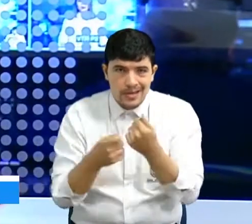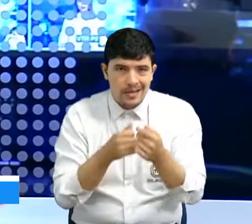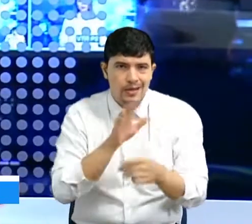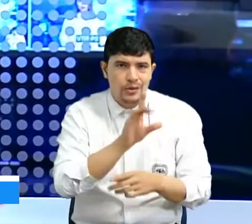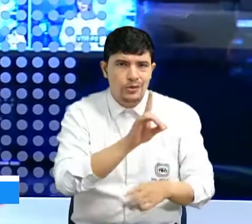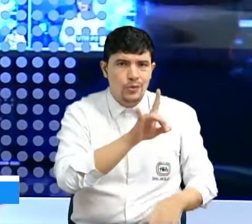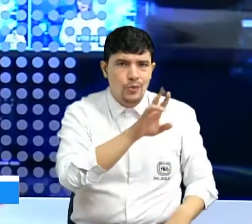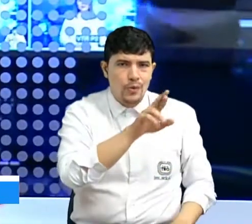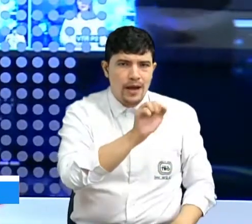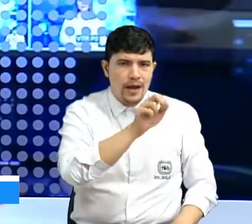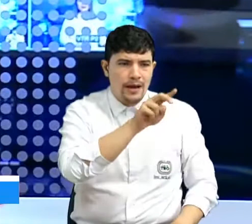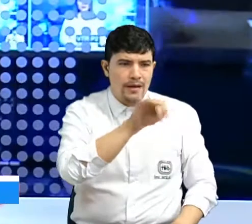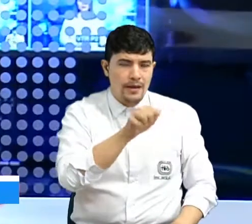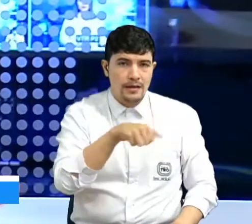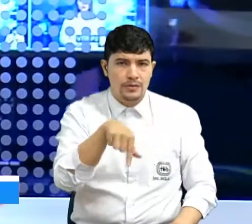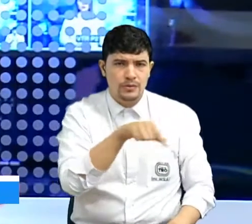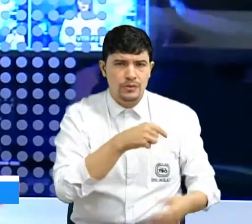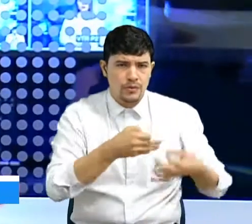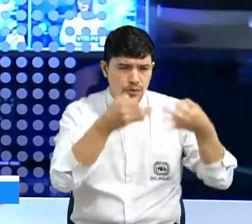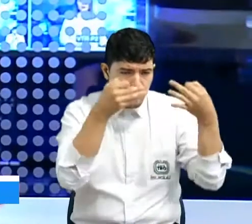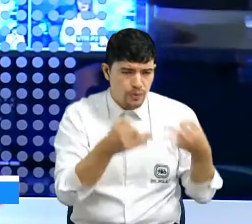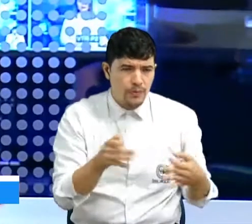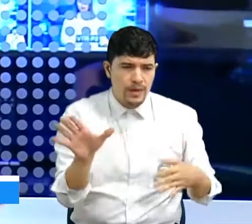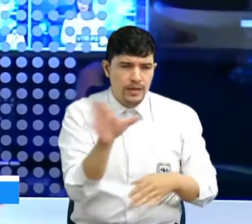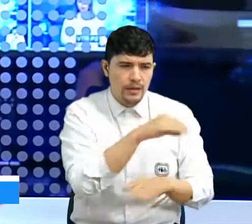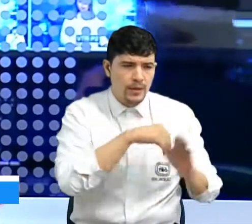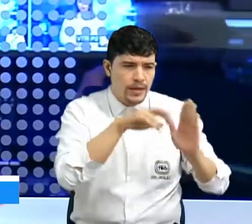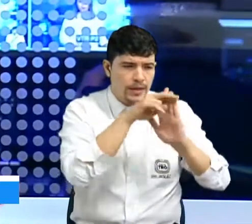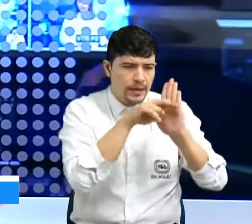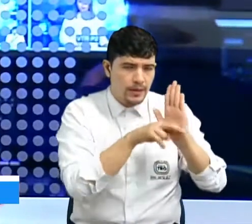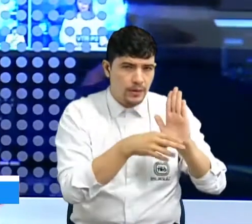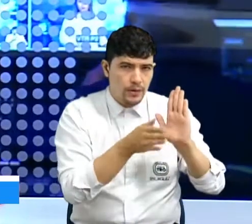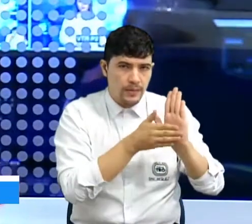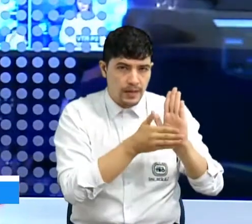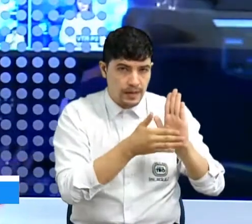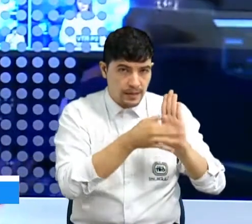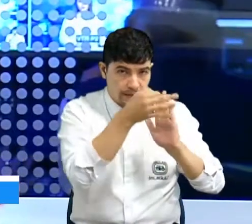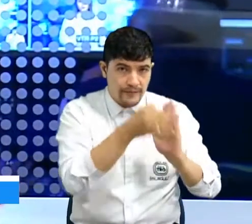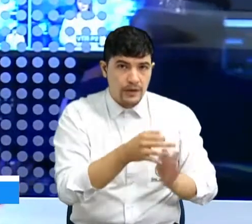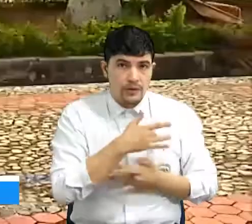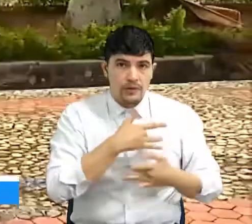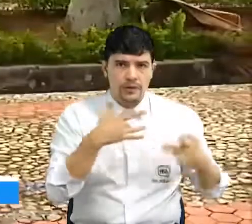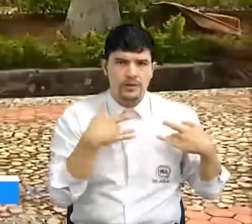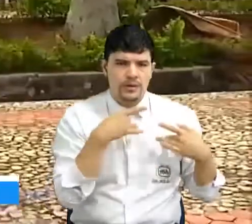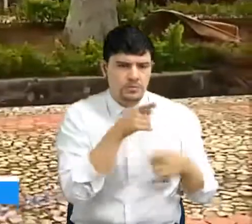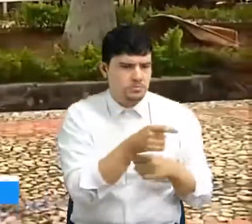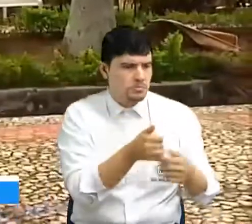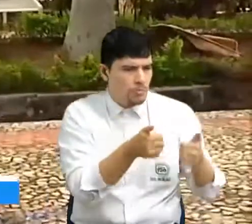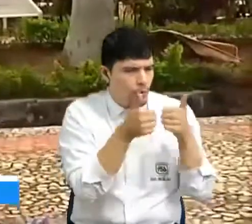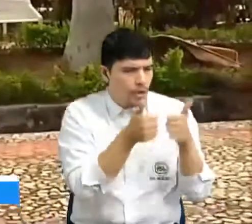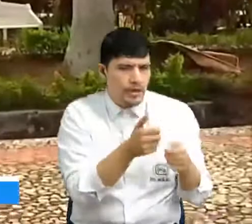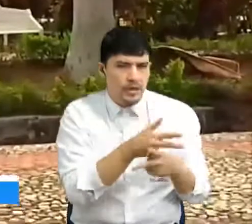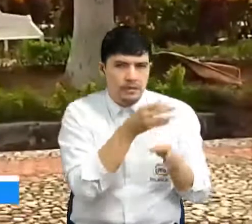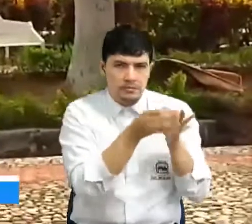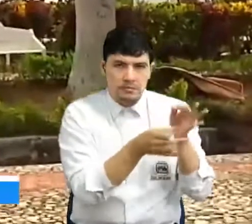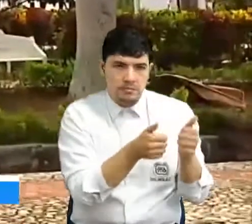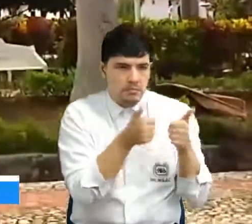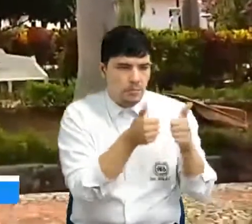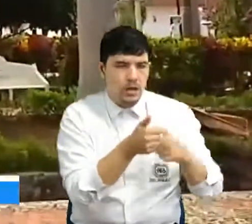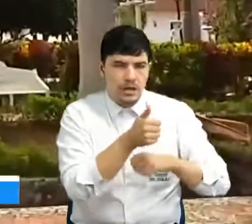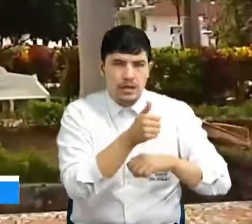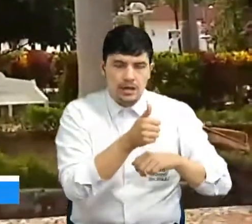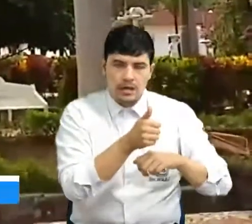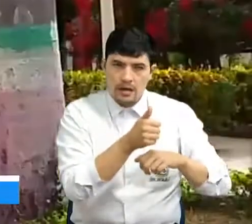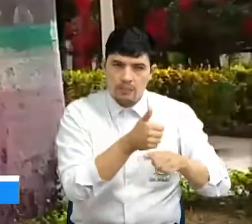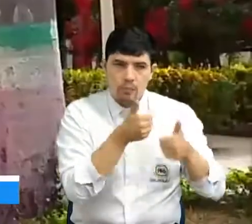de durán ya que cumplió con las medidas de bioseguridad y ha tenido buenos resultados la disciplina y el apoyo ha sido fundamental